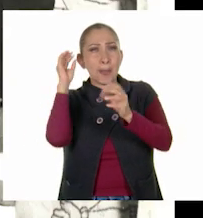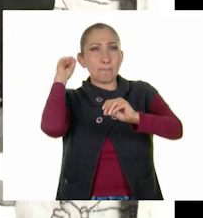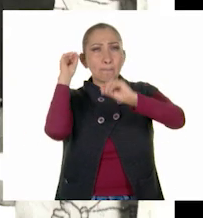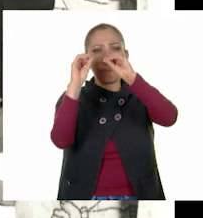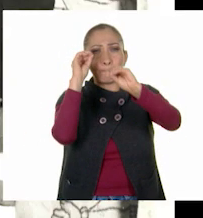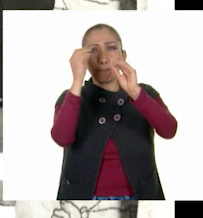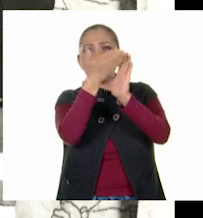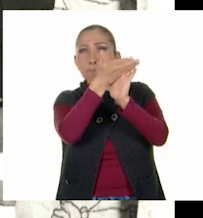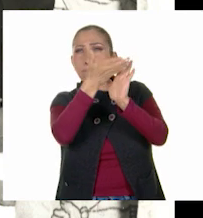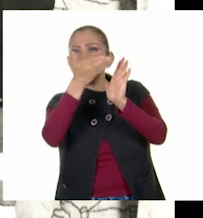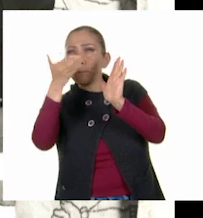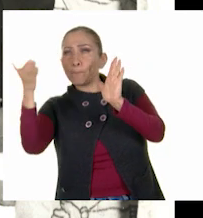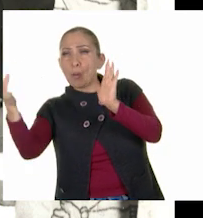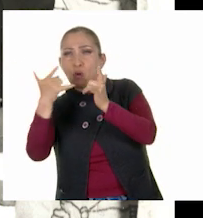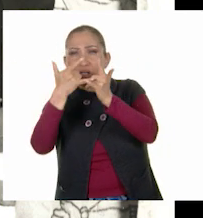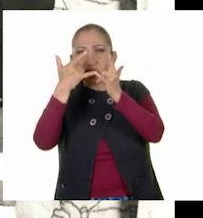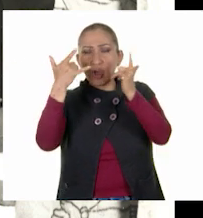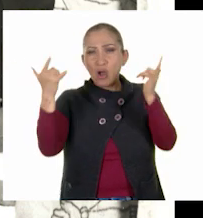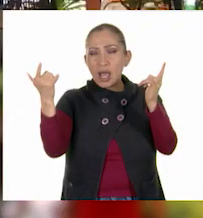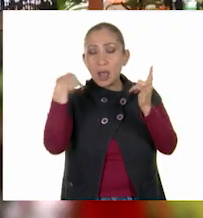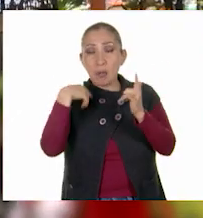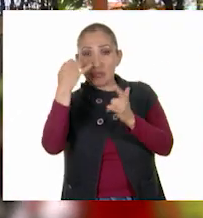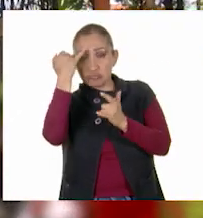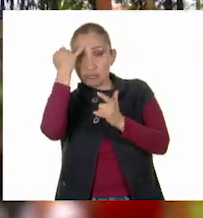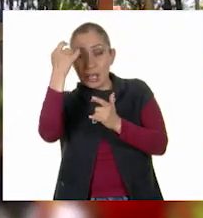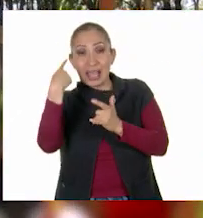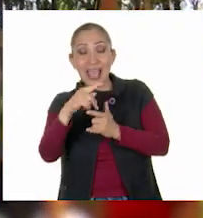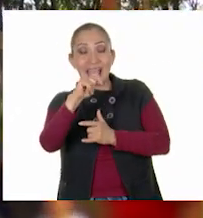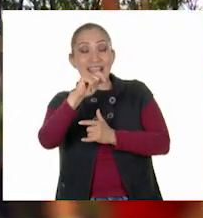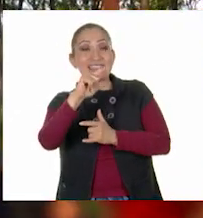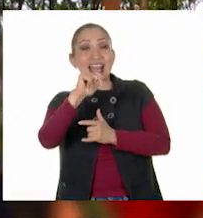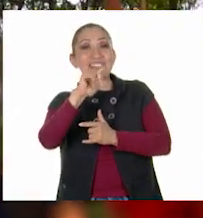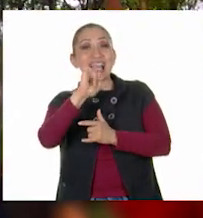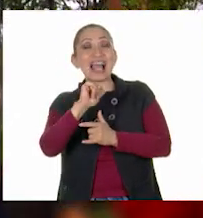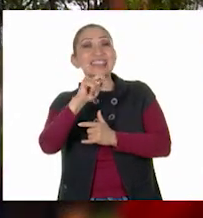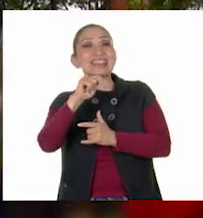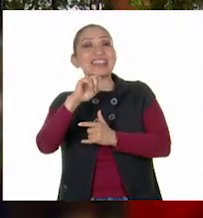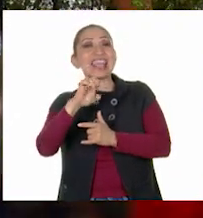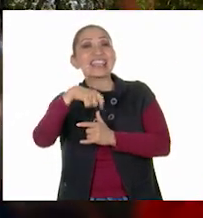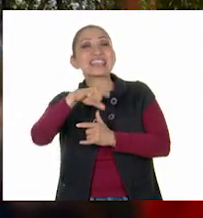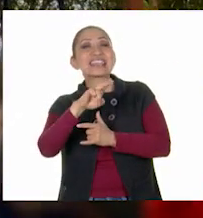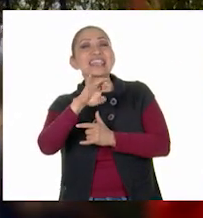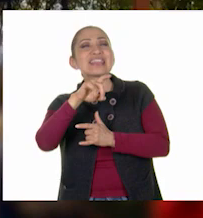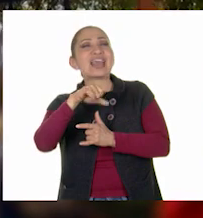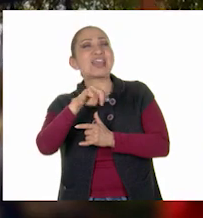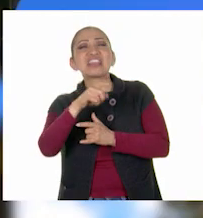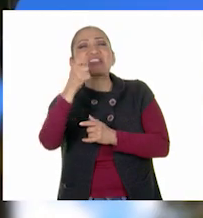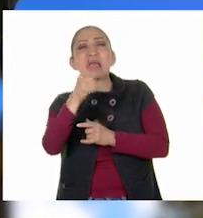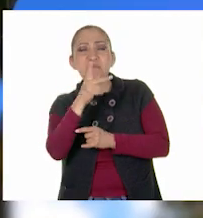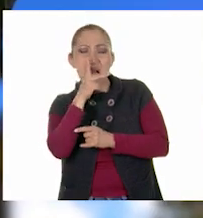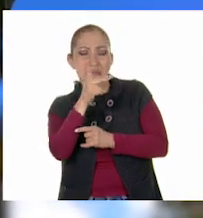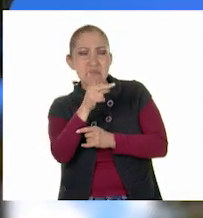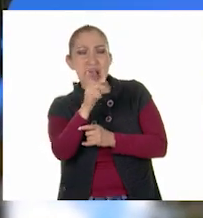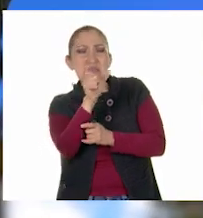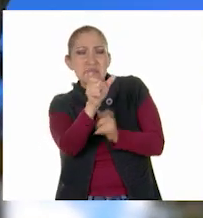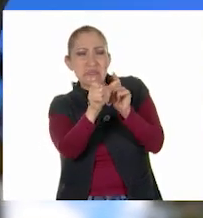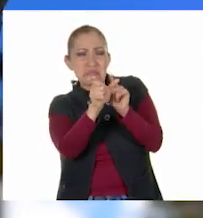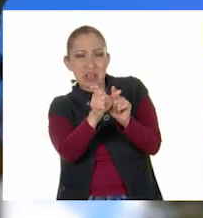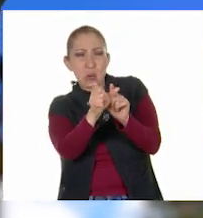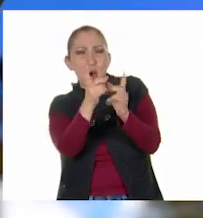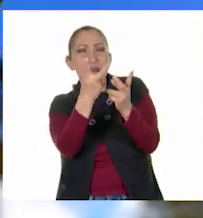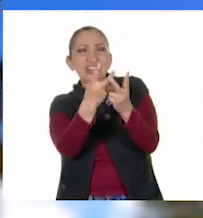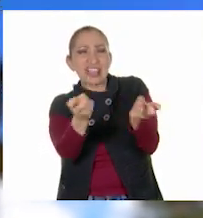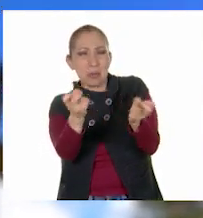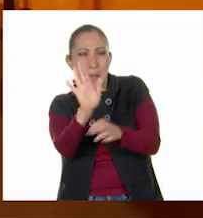un discurso como intelectual al que le llamó la tlaxcaltequidad. ¿Qué quiere decir esta palabra adjetivada,